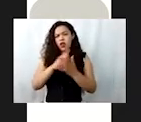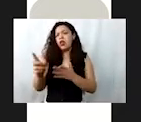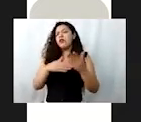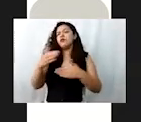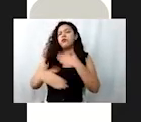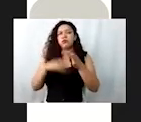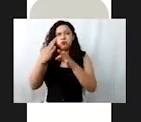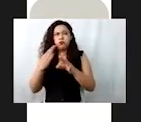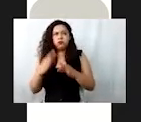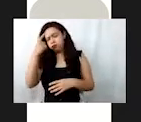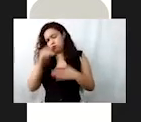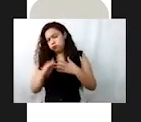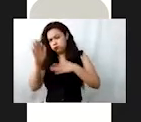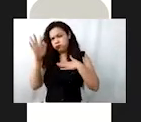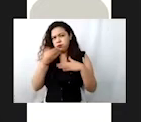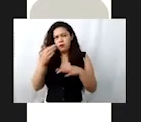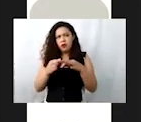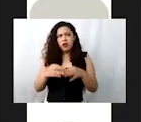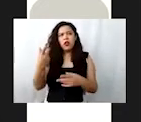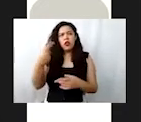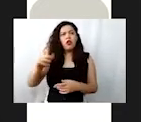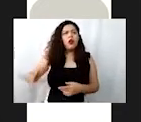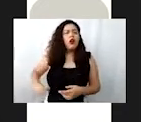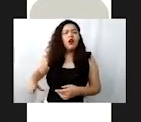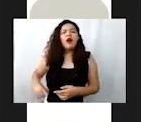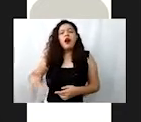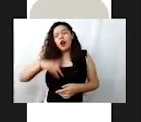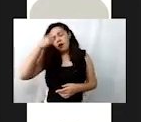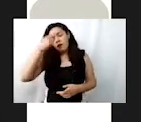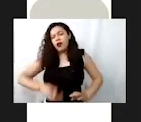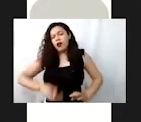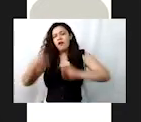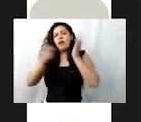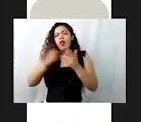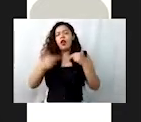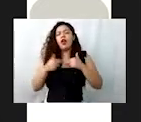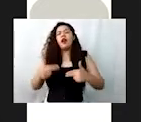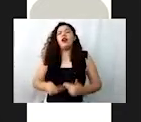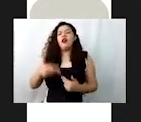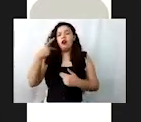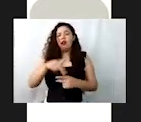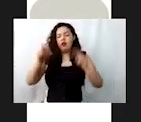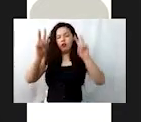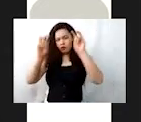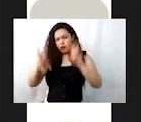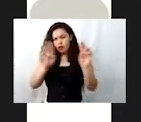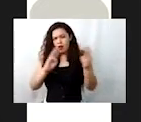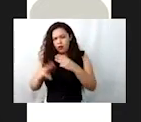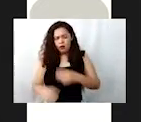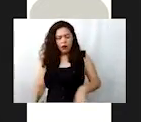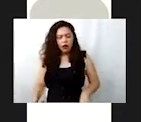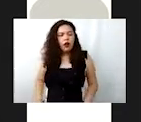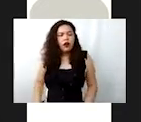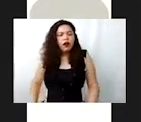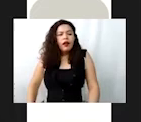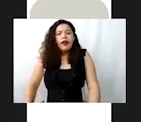ciertos compromisos que tienen sus gobiernos frente a derechos humanos y la temática ambiental. Entonces, es bonito